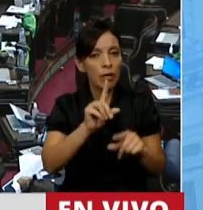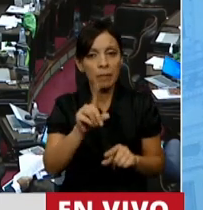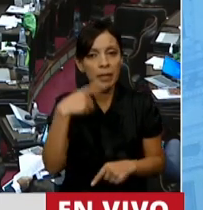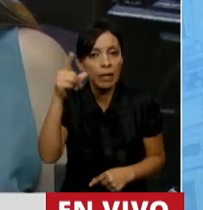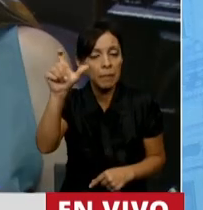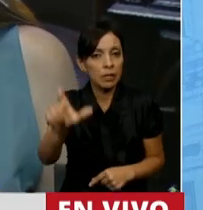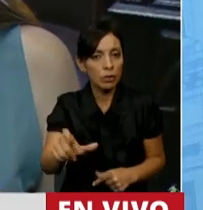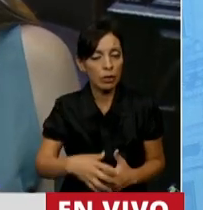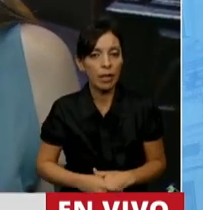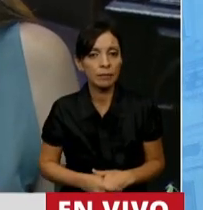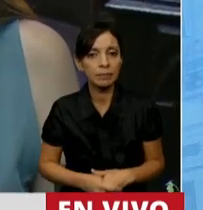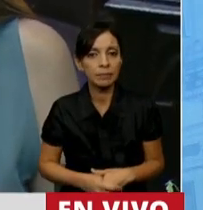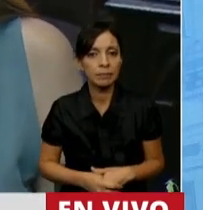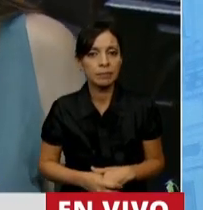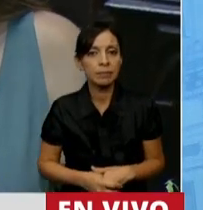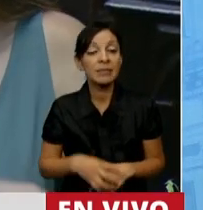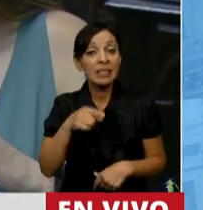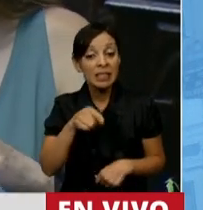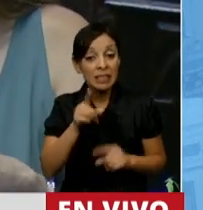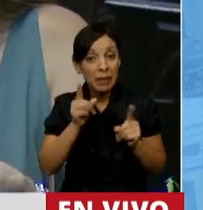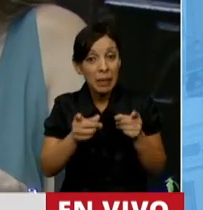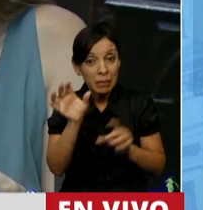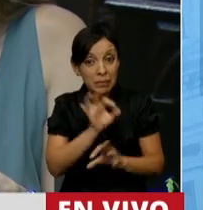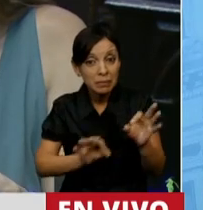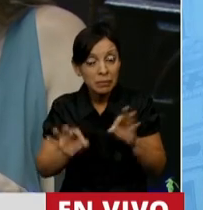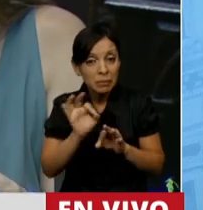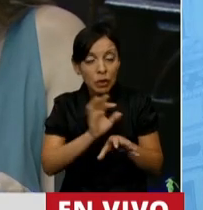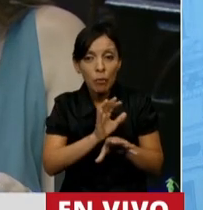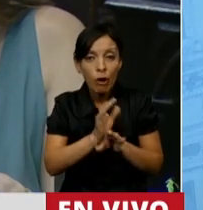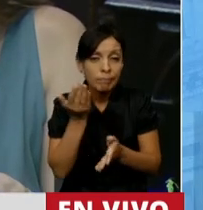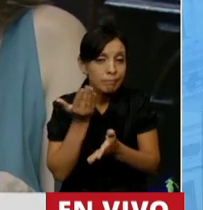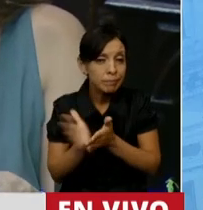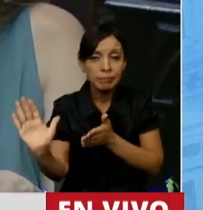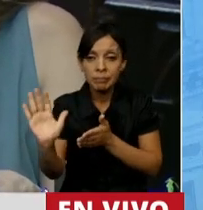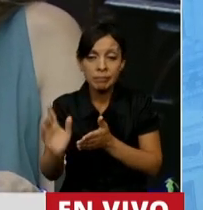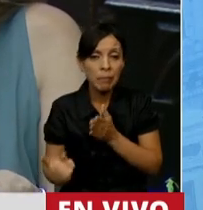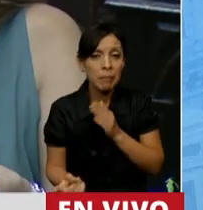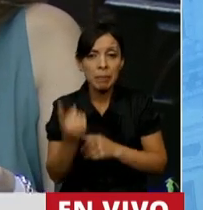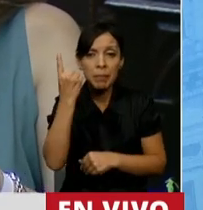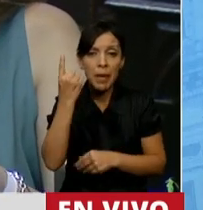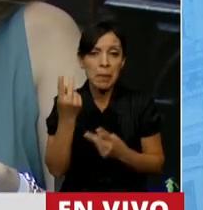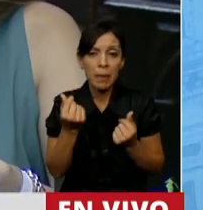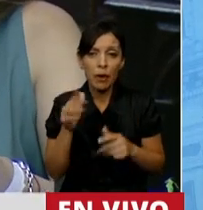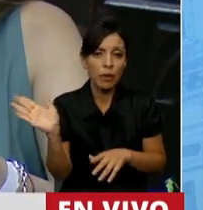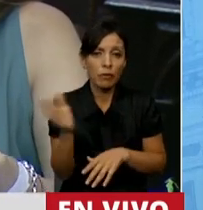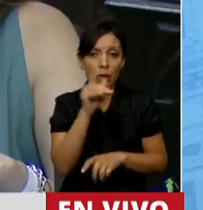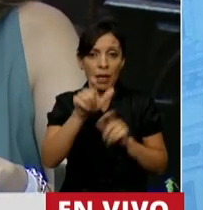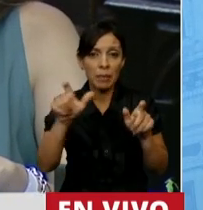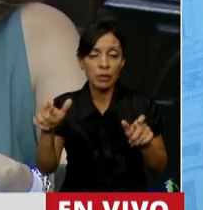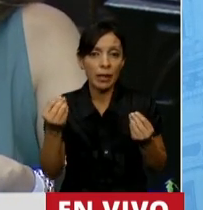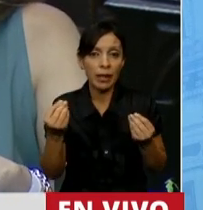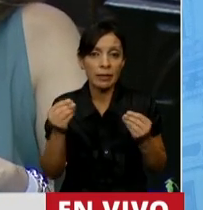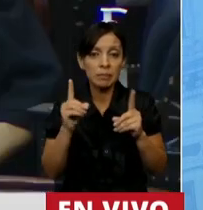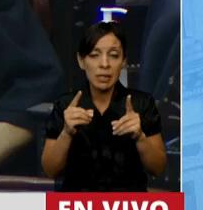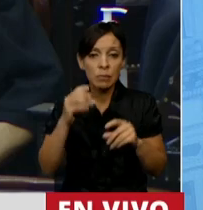otro y arrasa con esa corporalidad primaria de todo ser humano que es el